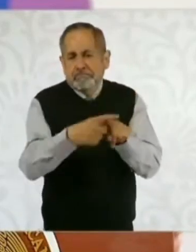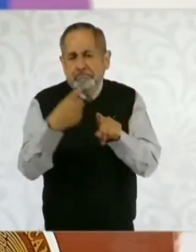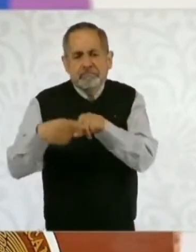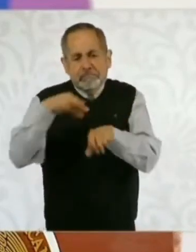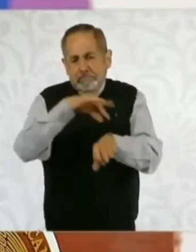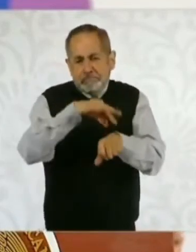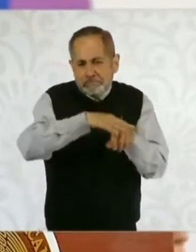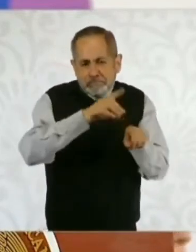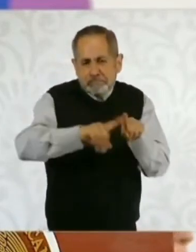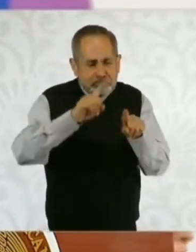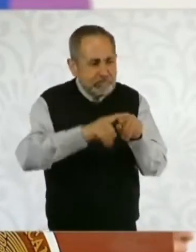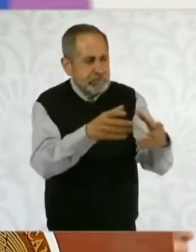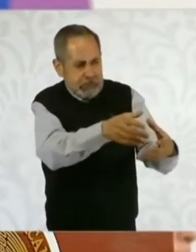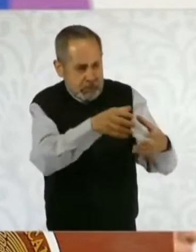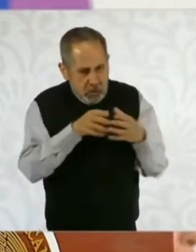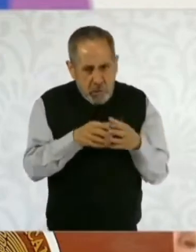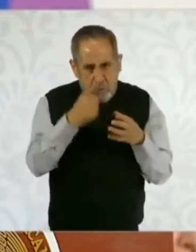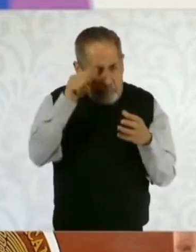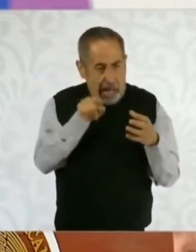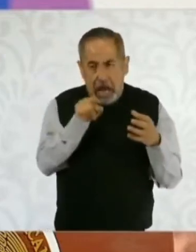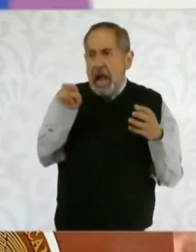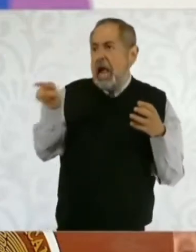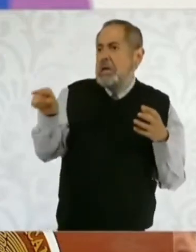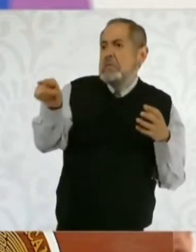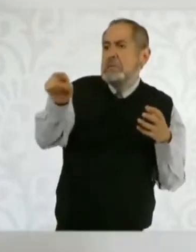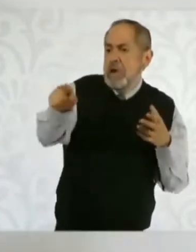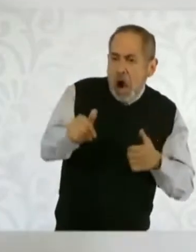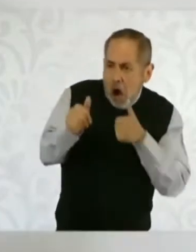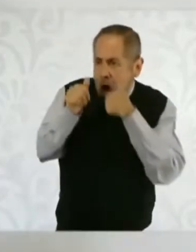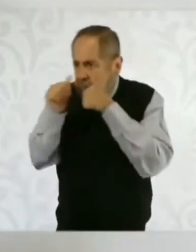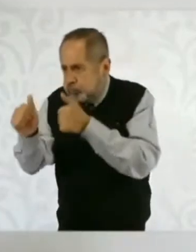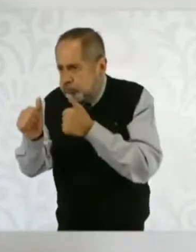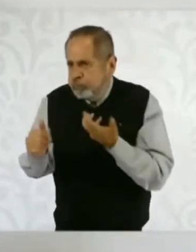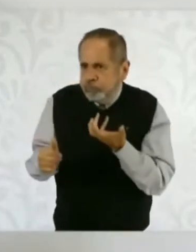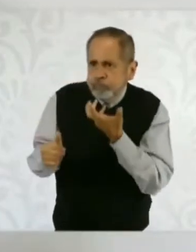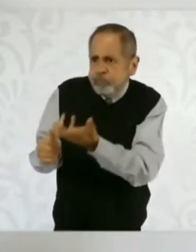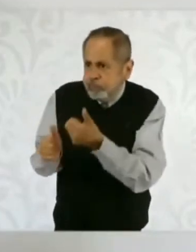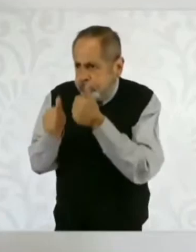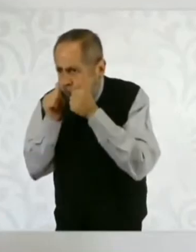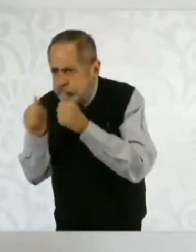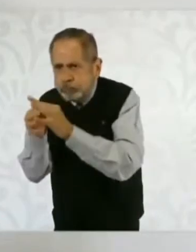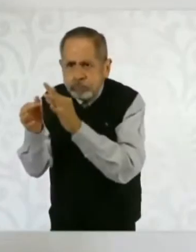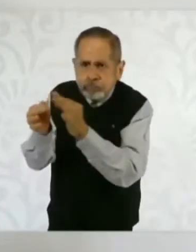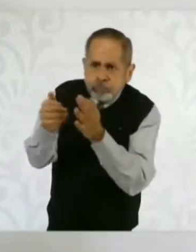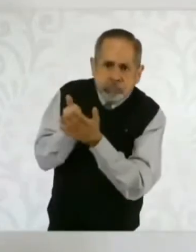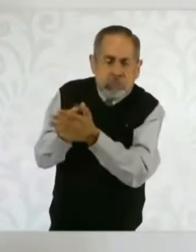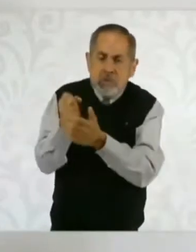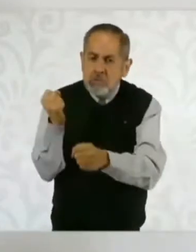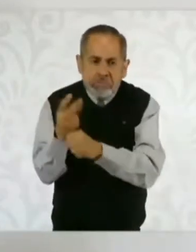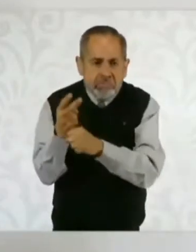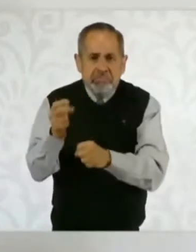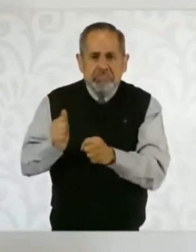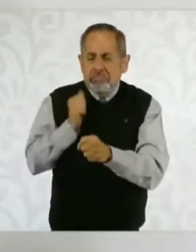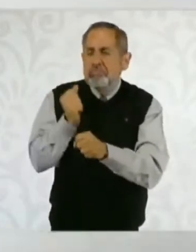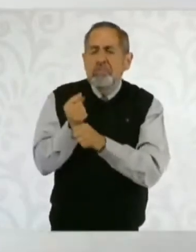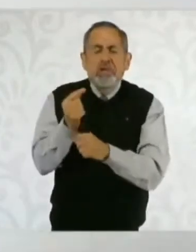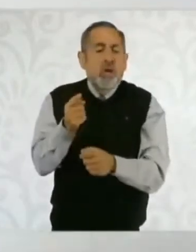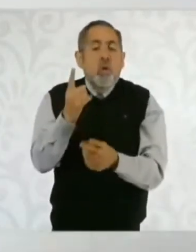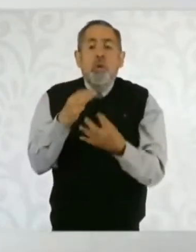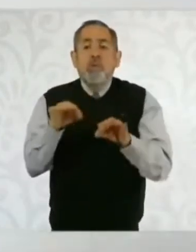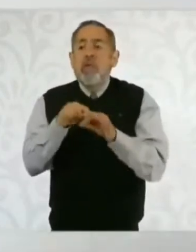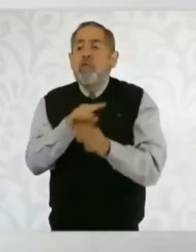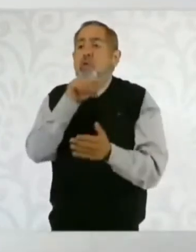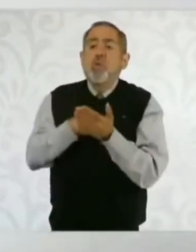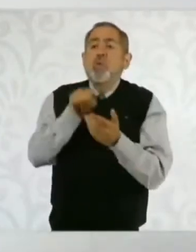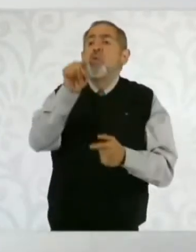las necesidades de atención de la población, garantizando atención resolutiva y oportuna, especialmente en zonas de